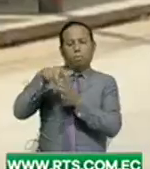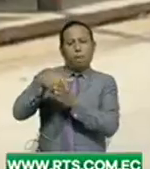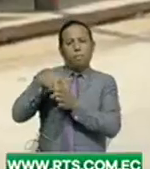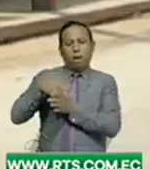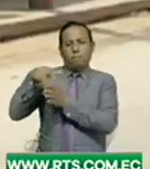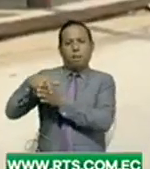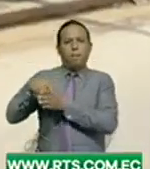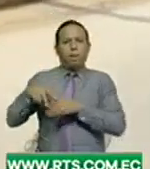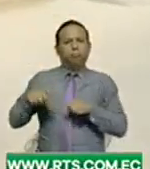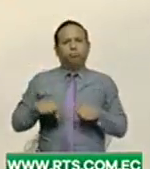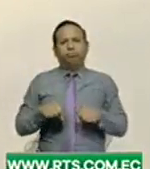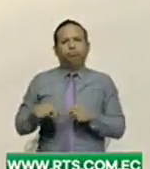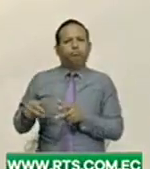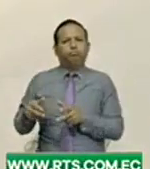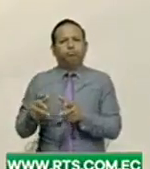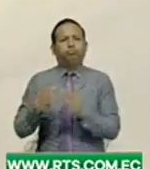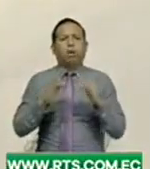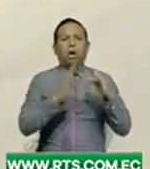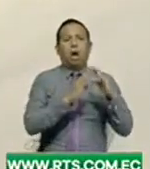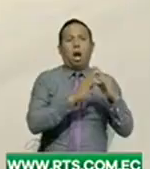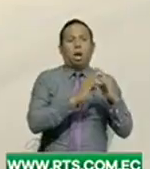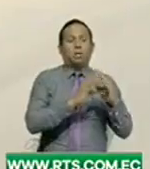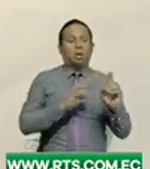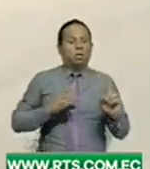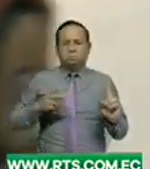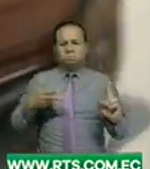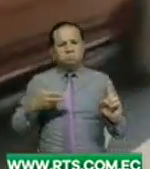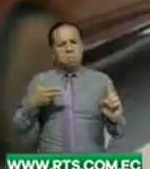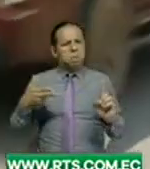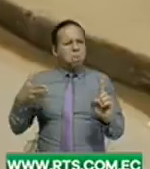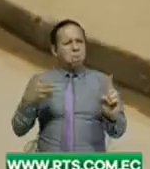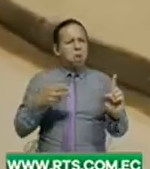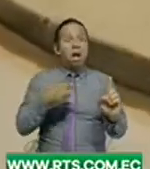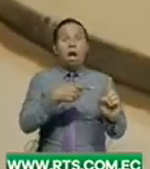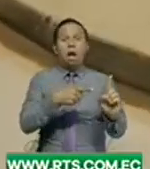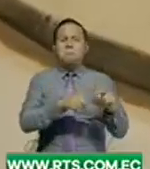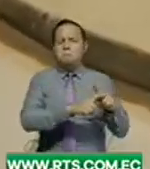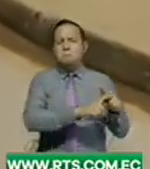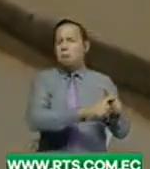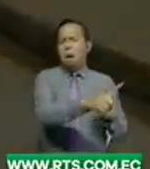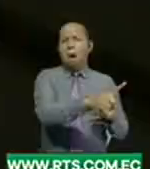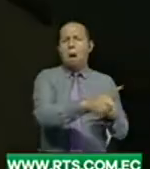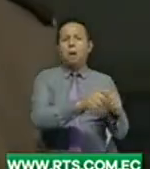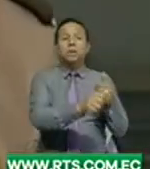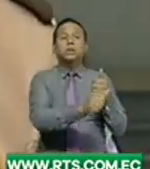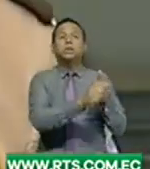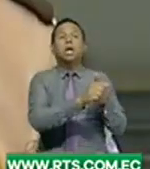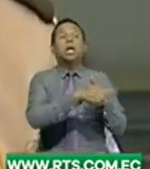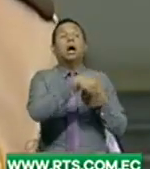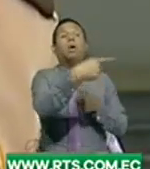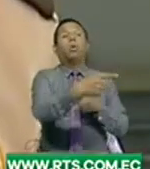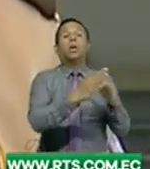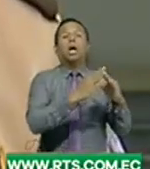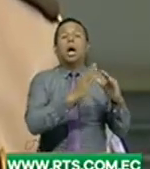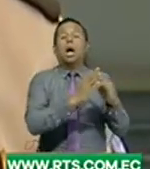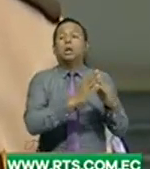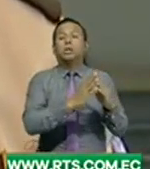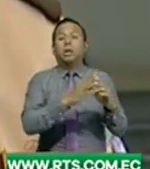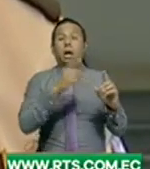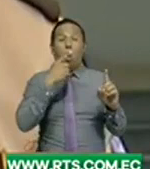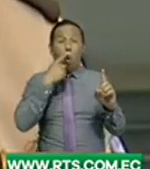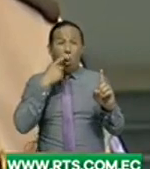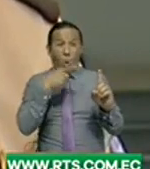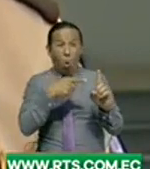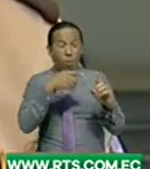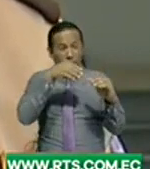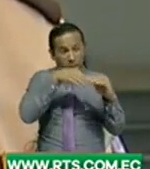casa y emprendieron una persecución sin tregua hasta una vivienda. La víctima ingresa a un domicilio que